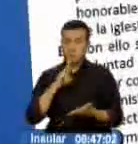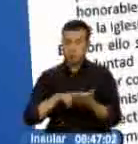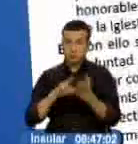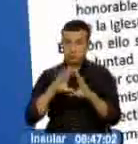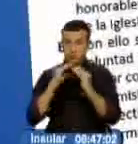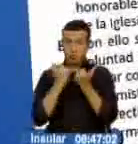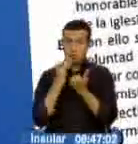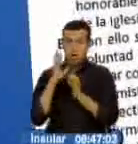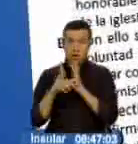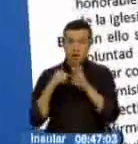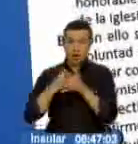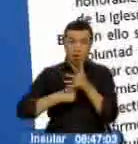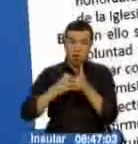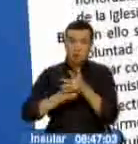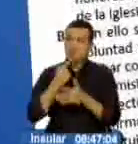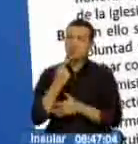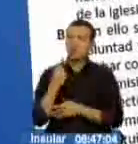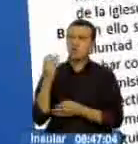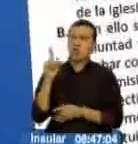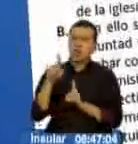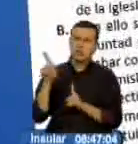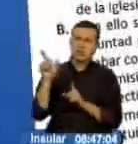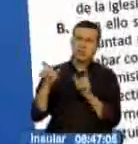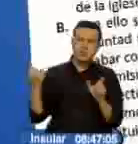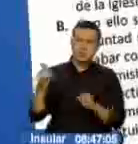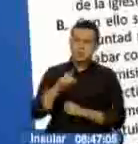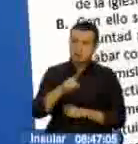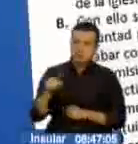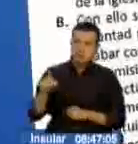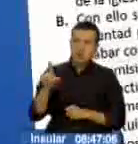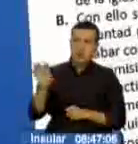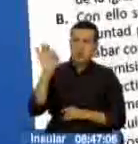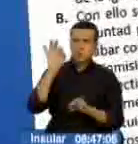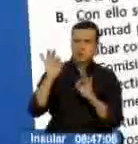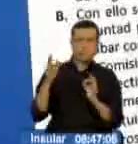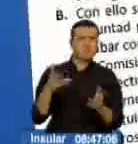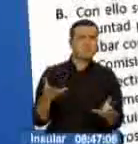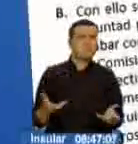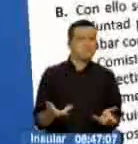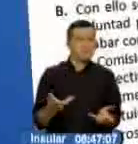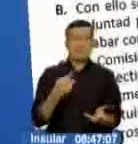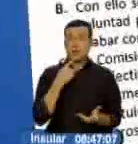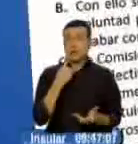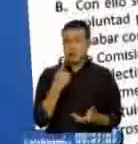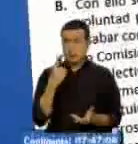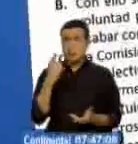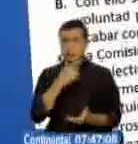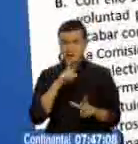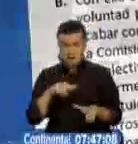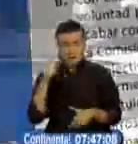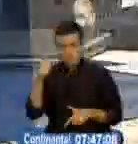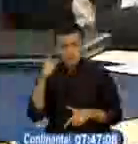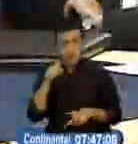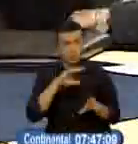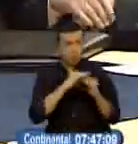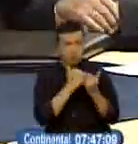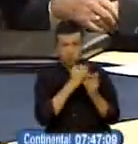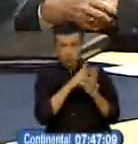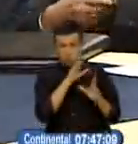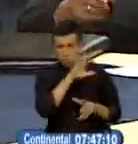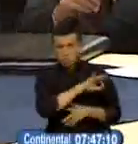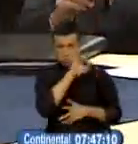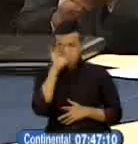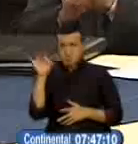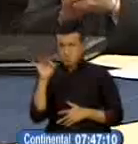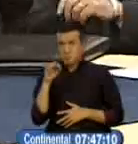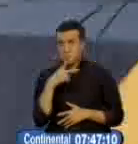Comisión Anticorrupción cuestionó la idoneidad de algunos de los personajes convocados por el jefe de Estado, quien incluso nombró un miembro de esta organización, el constitucionalista